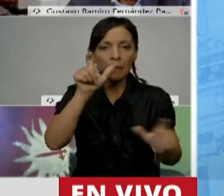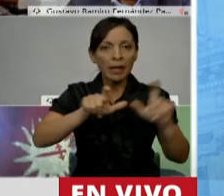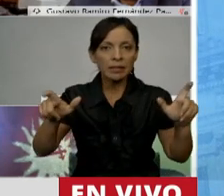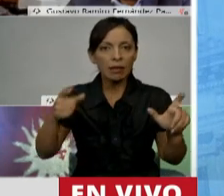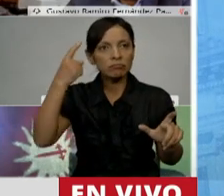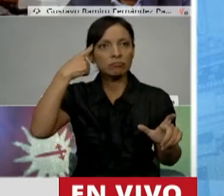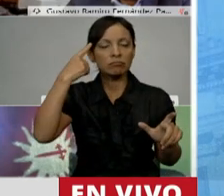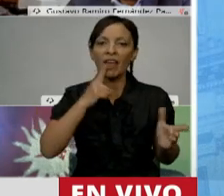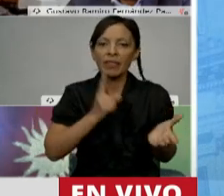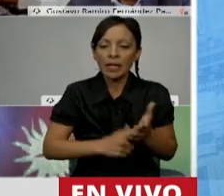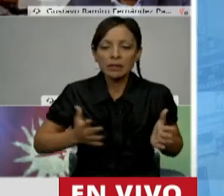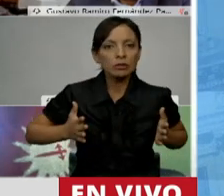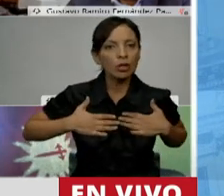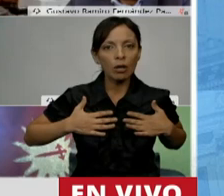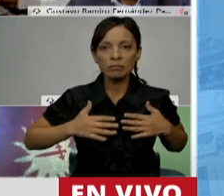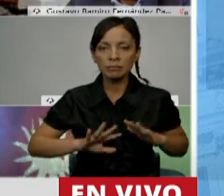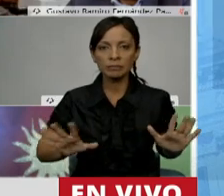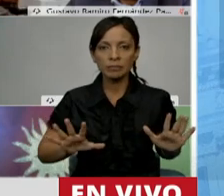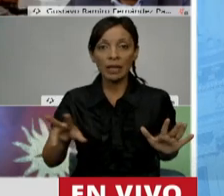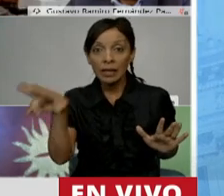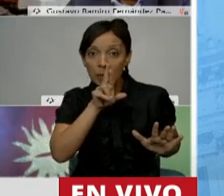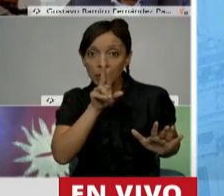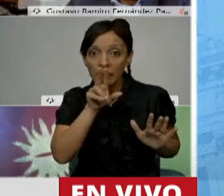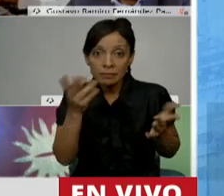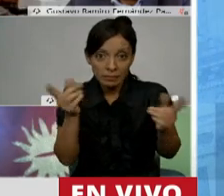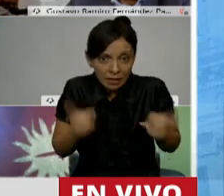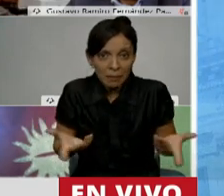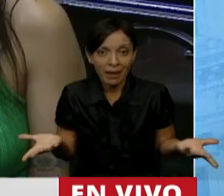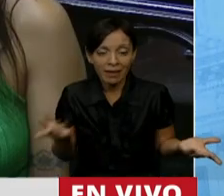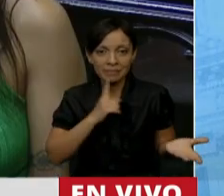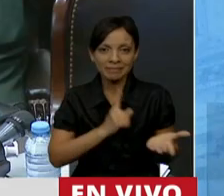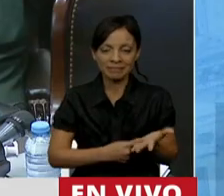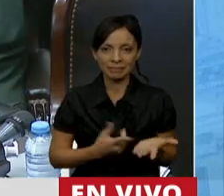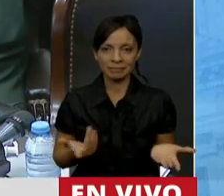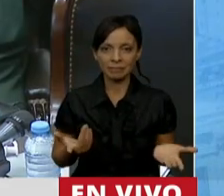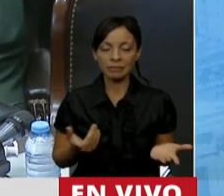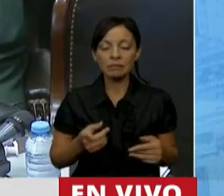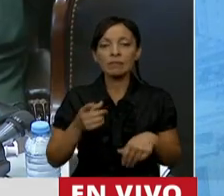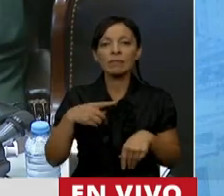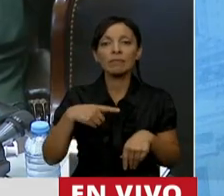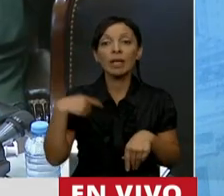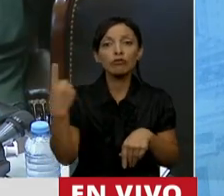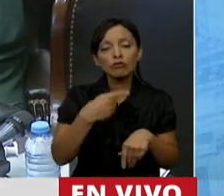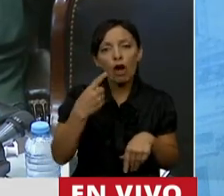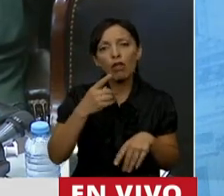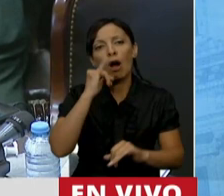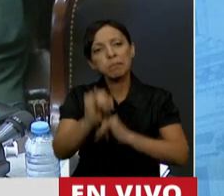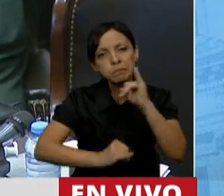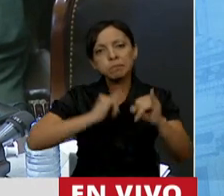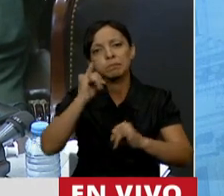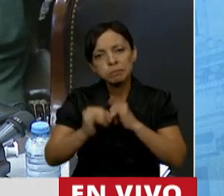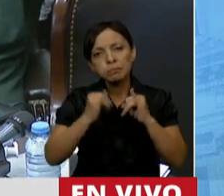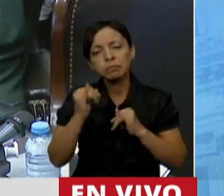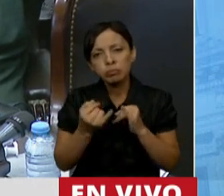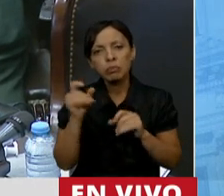elegir. Y las mujeres no somos la excepción. Y cuando se terminan todos los argumentos y